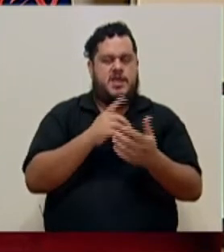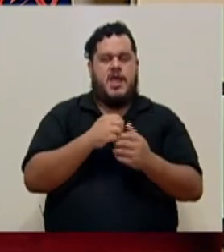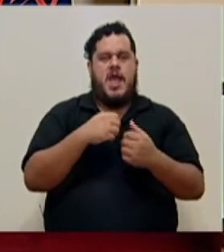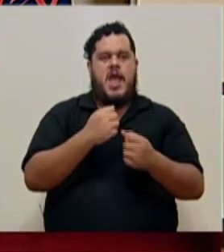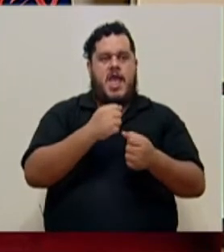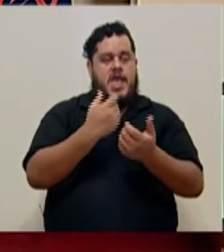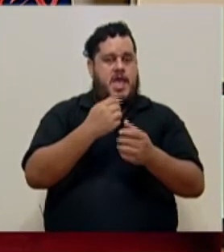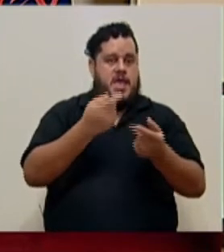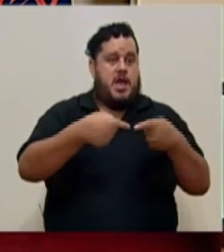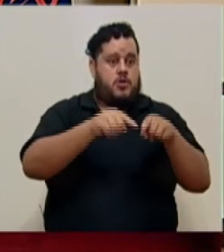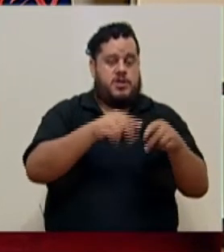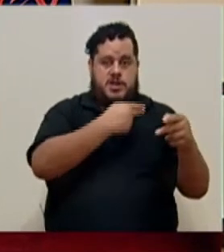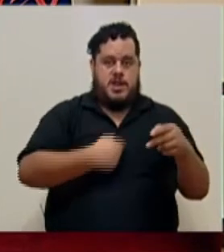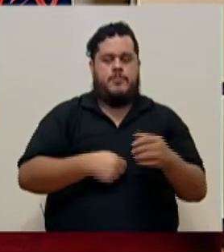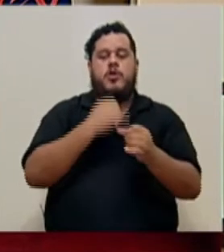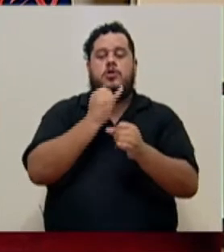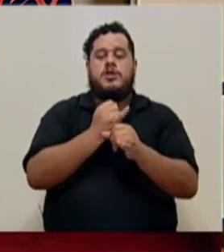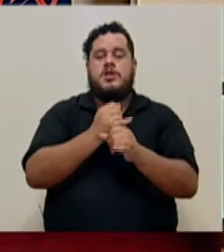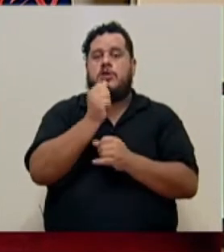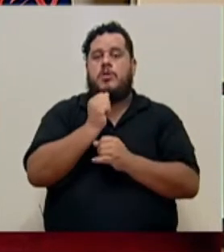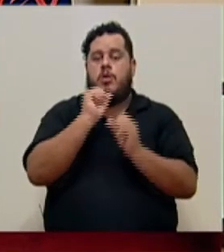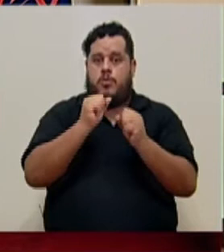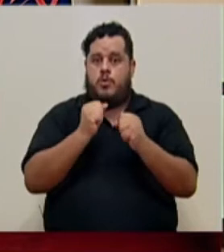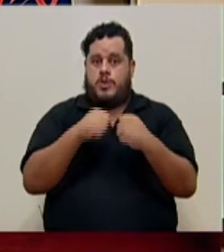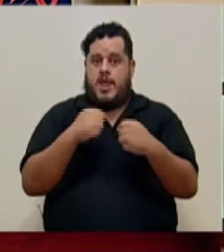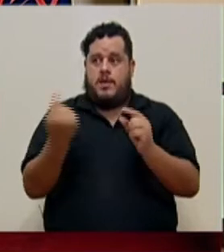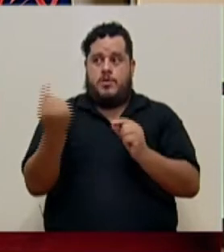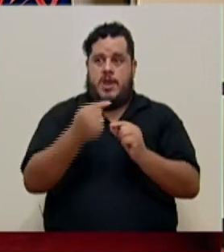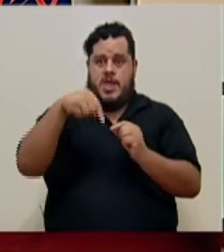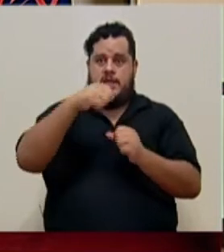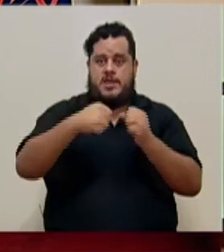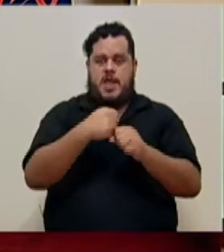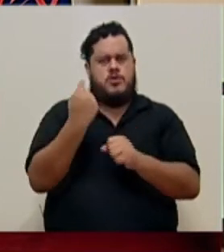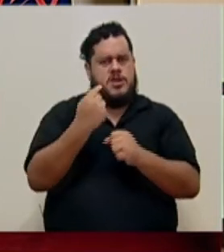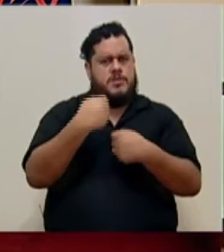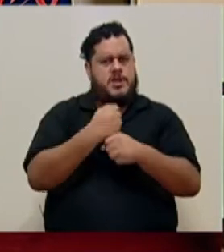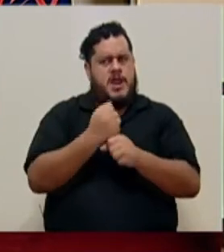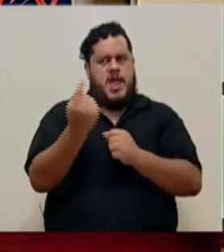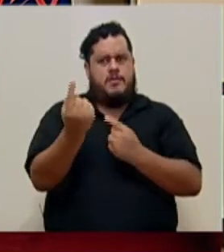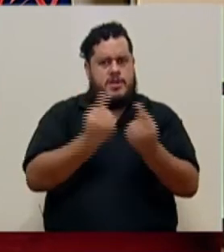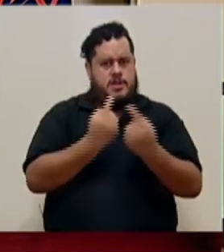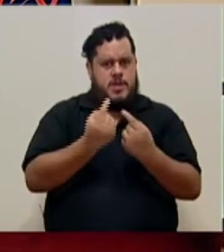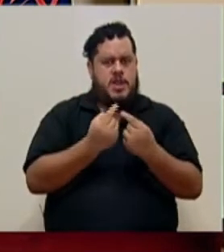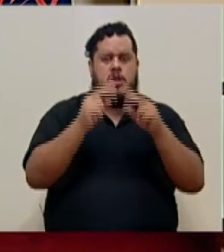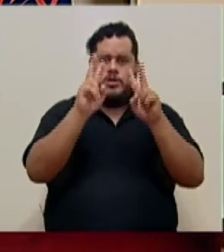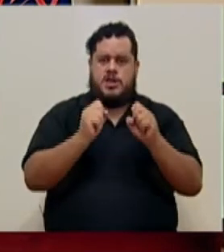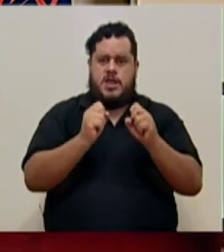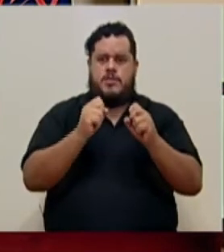Acontecer Herediano. ¿Los institutos privados podrán volver presencialmente este año? ¿Siempre se realizarán presencialmente